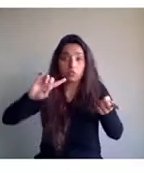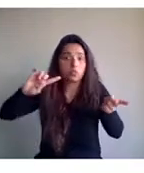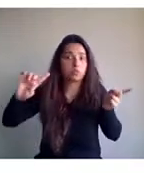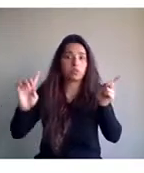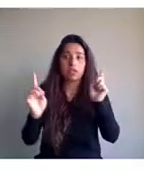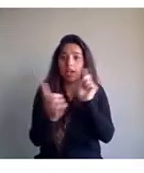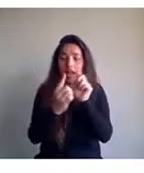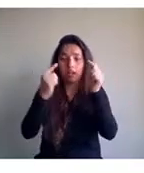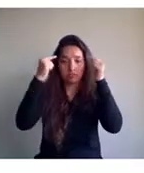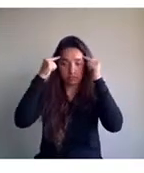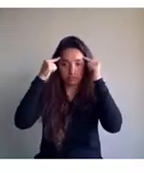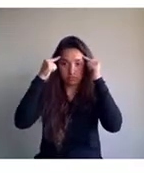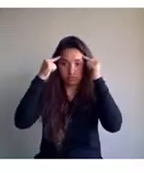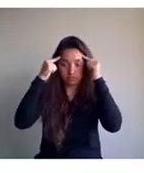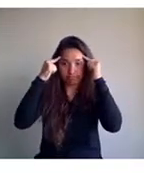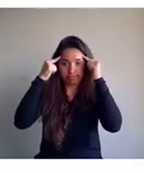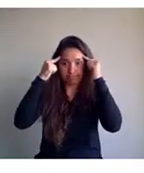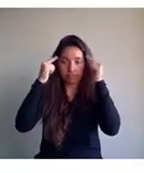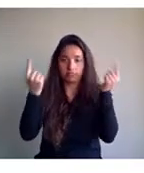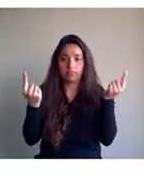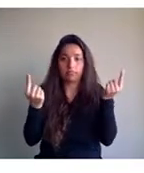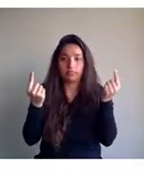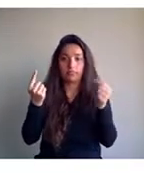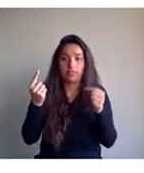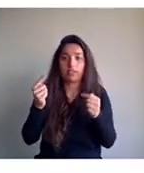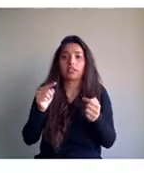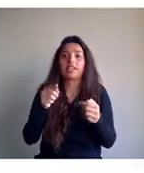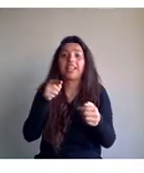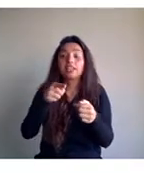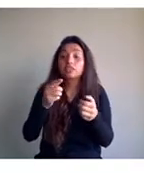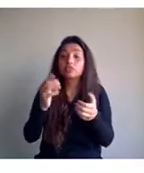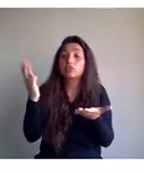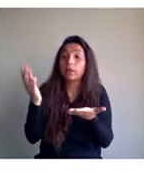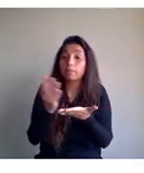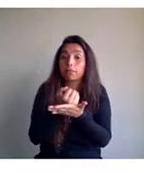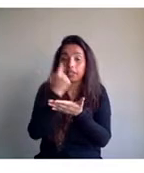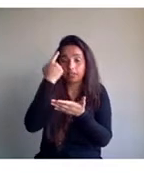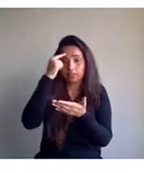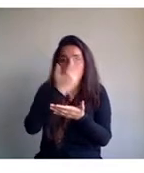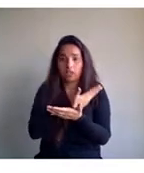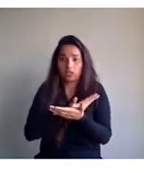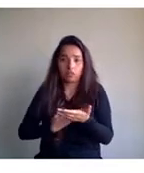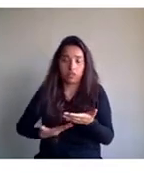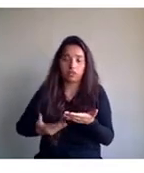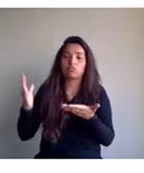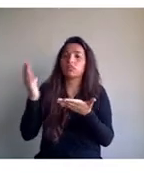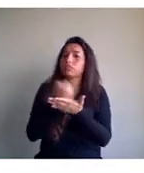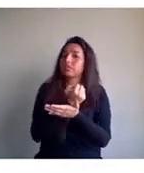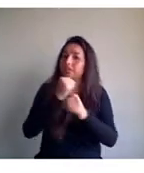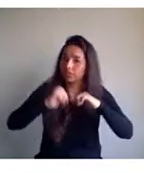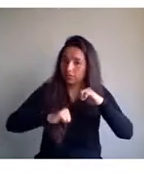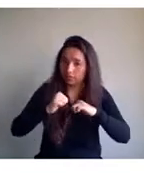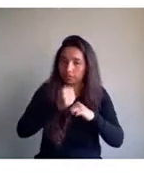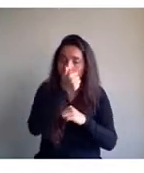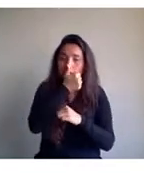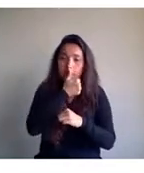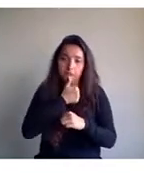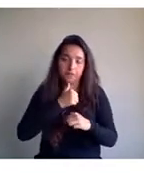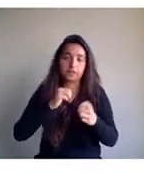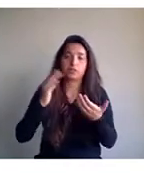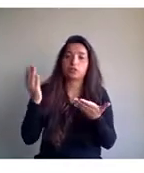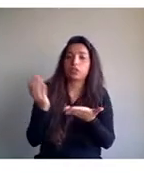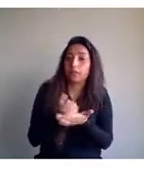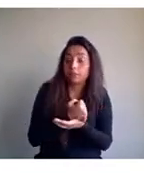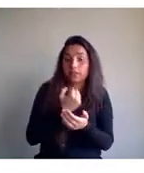es una meta para los gobiernos es una meta para el sector privado es una meta para la sociedad y es eliminar